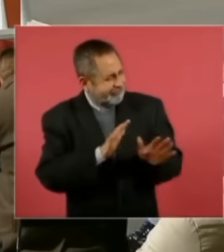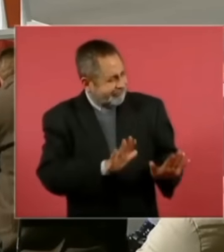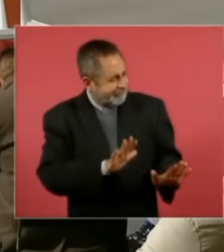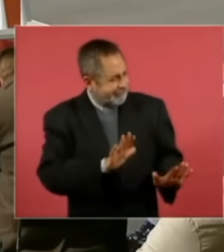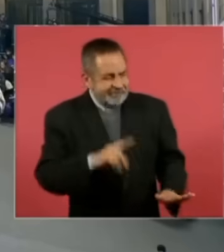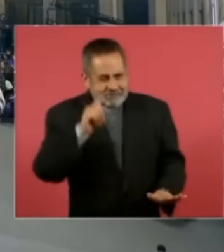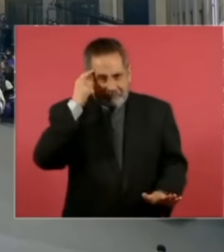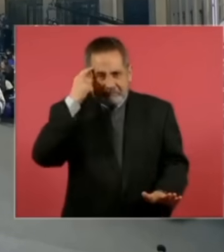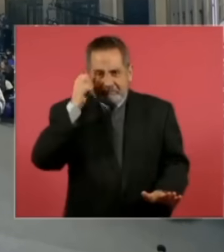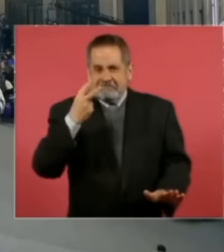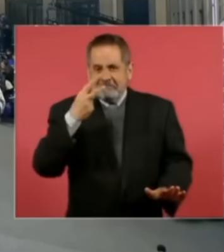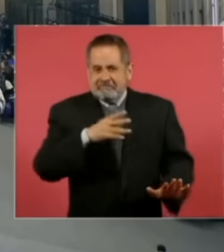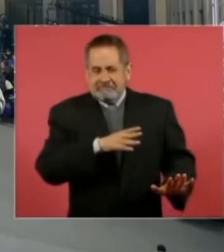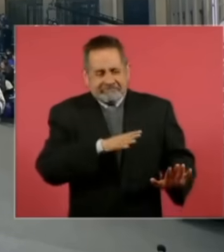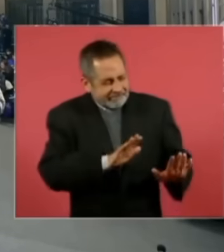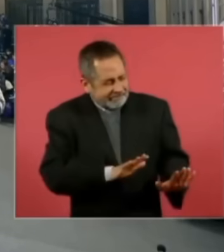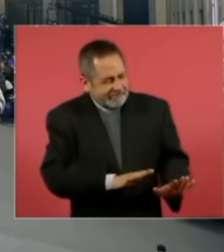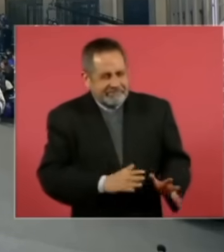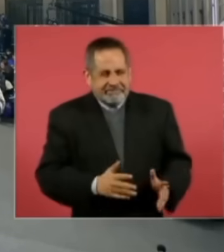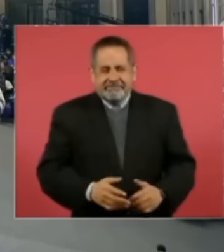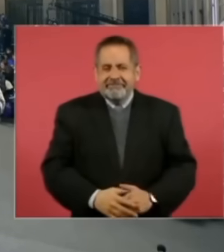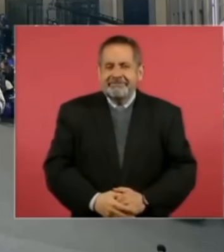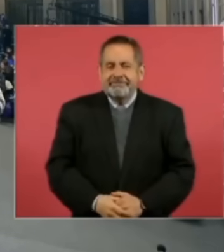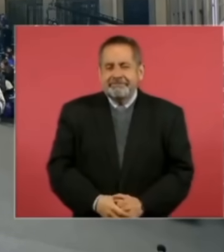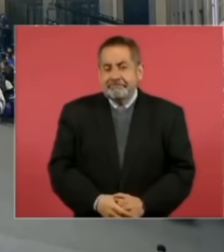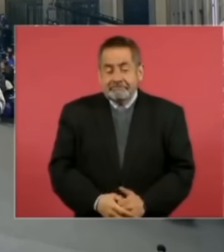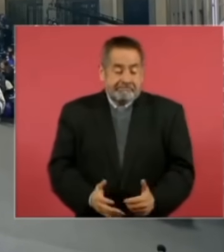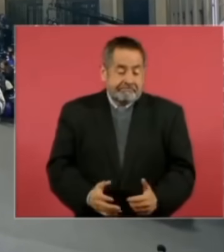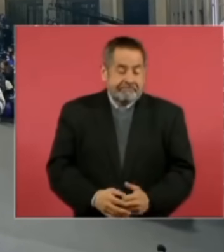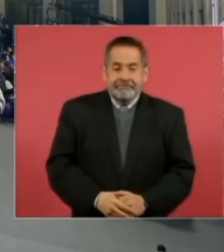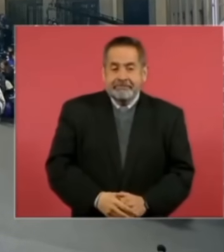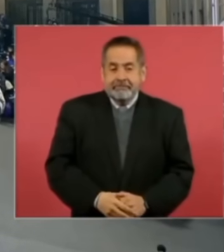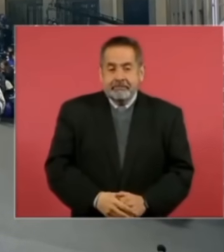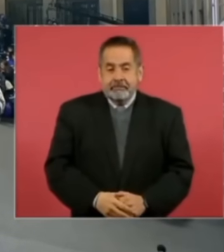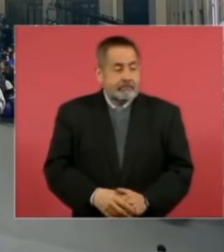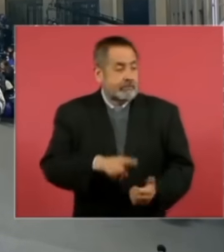medicamentos, y el comunicador no se aguanta y le responde.